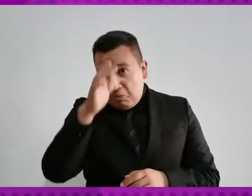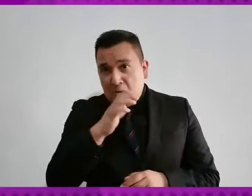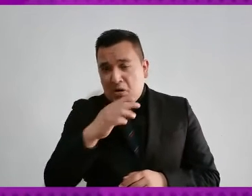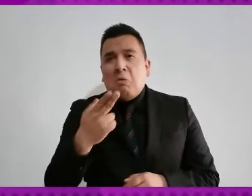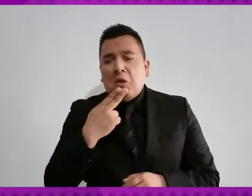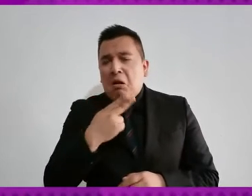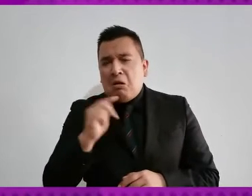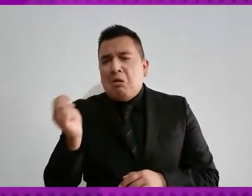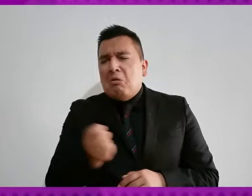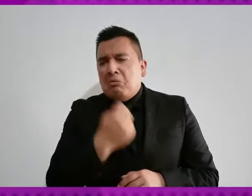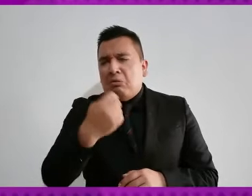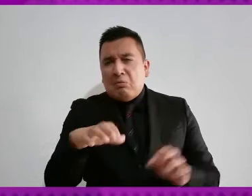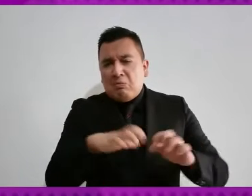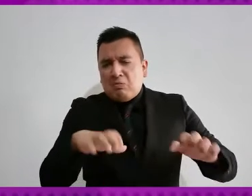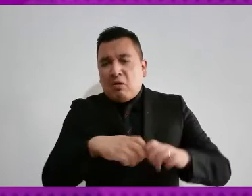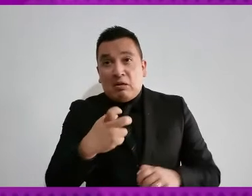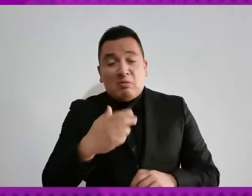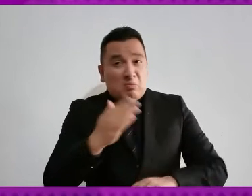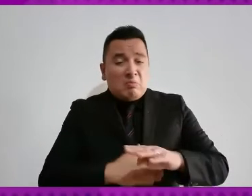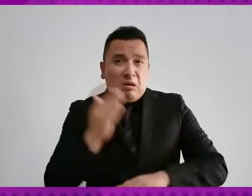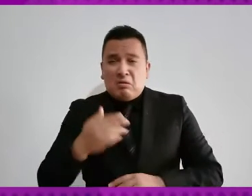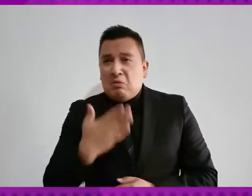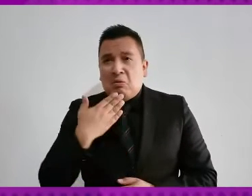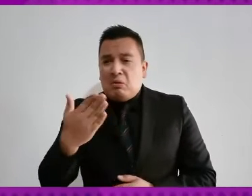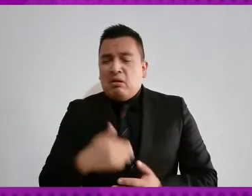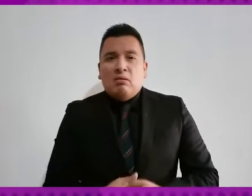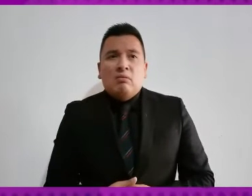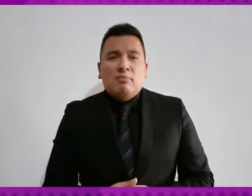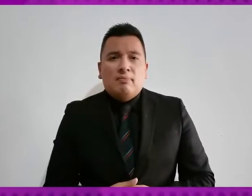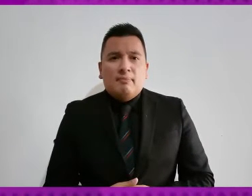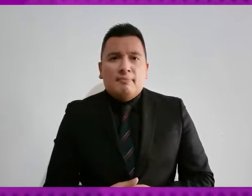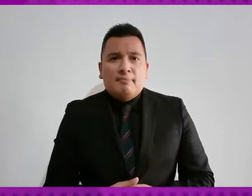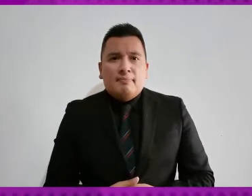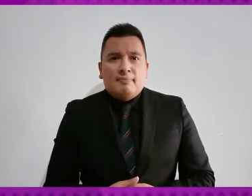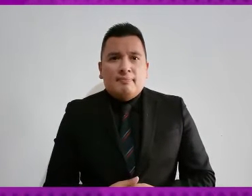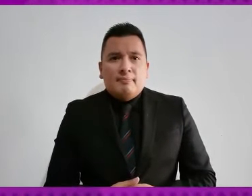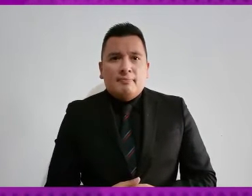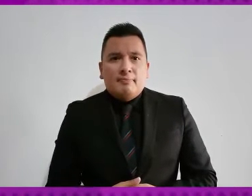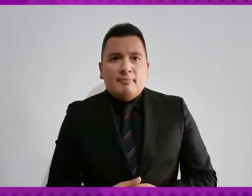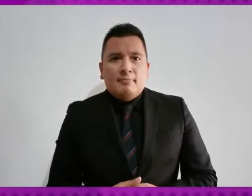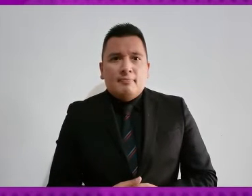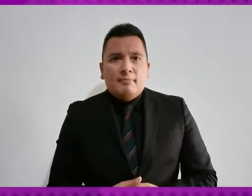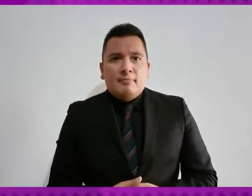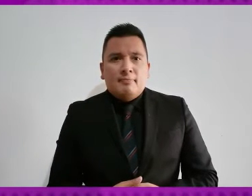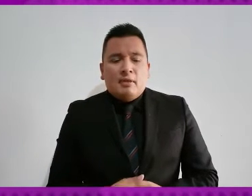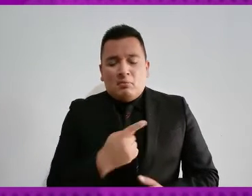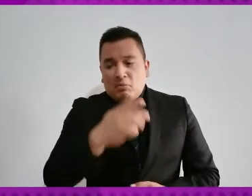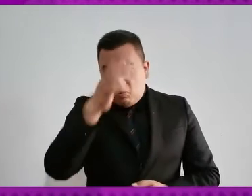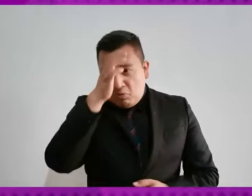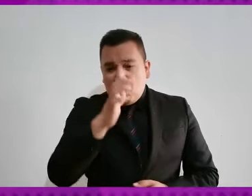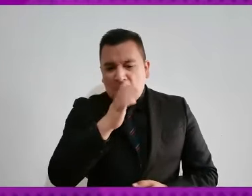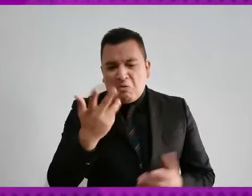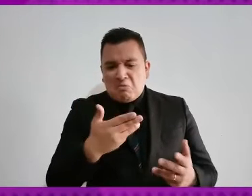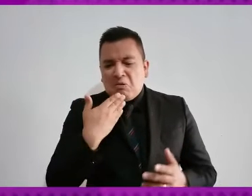voto electrónico. El voto electrónico funcionó bien. Creo que uno de los pioneros, de las entidades pioneras es Coahuila,